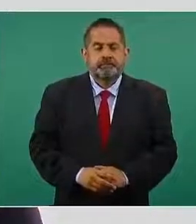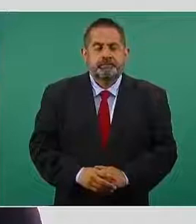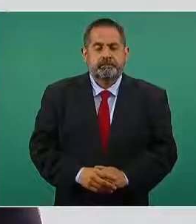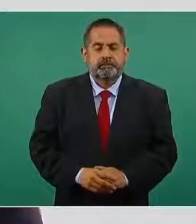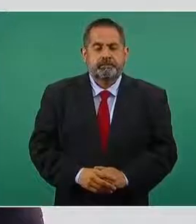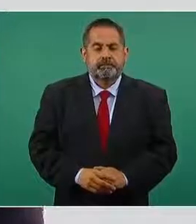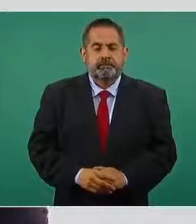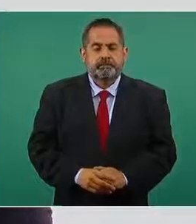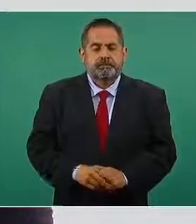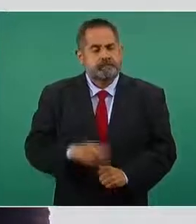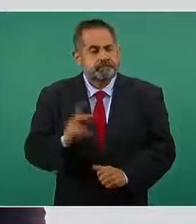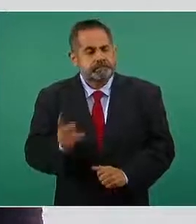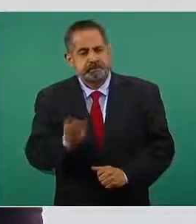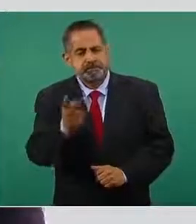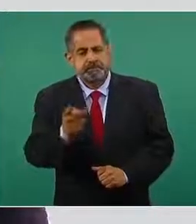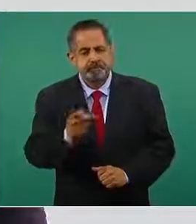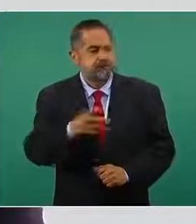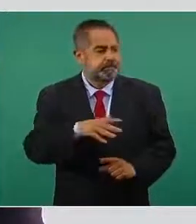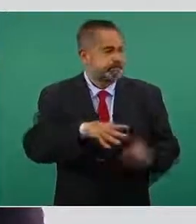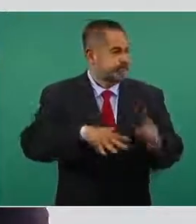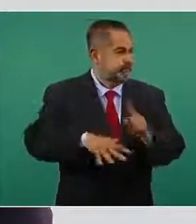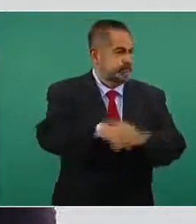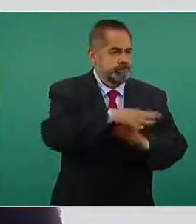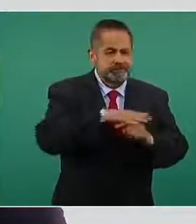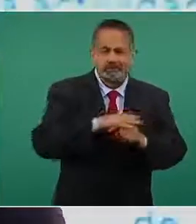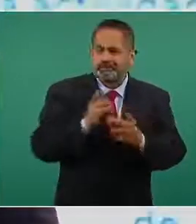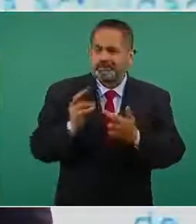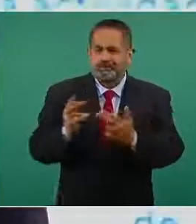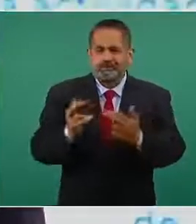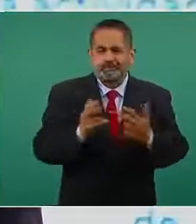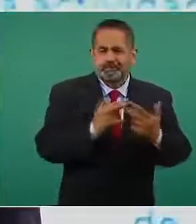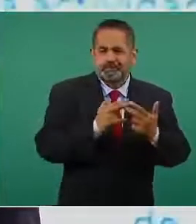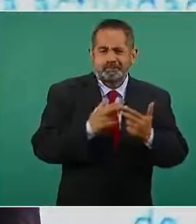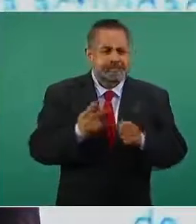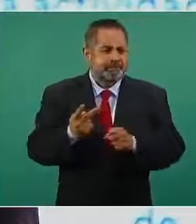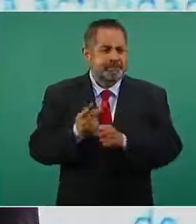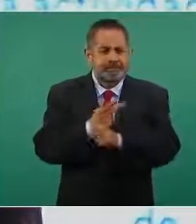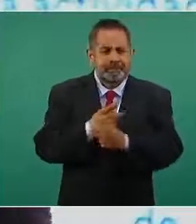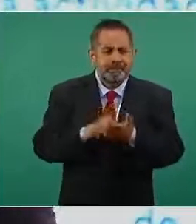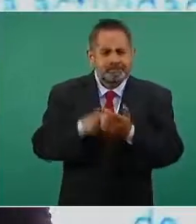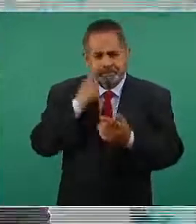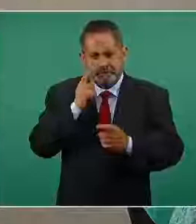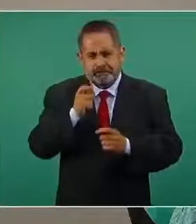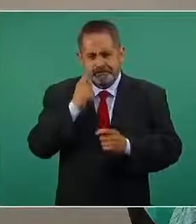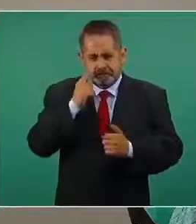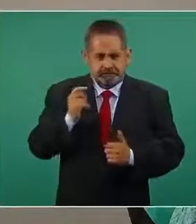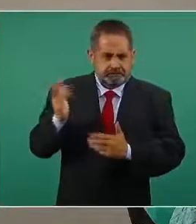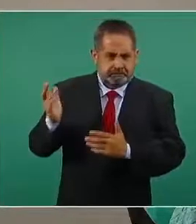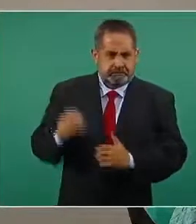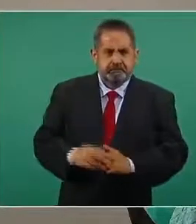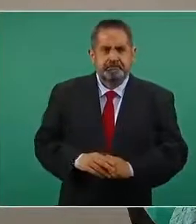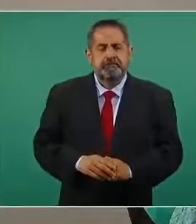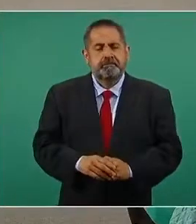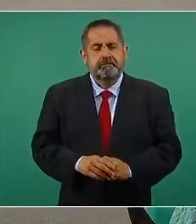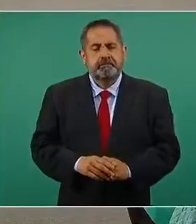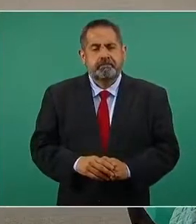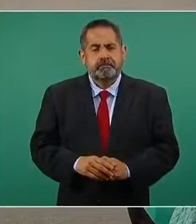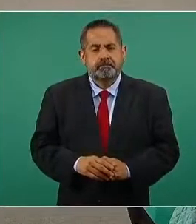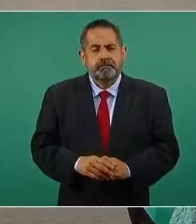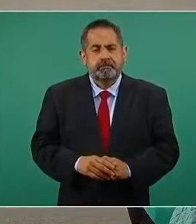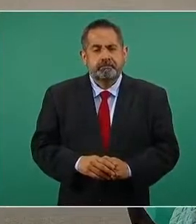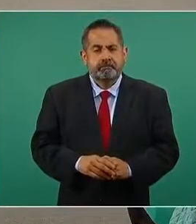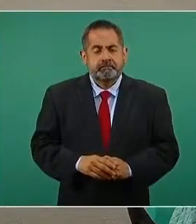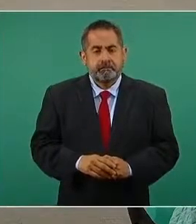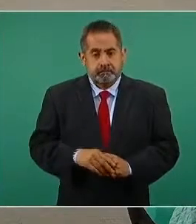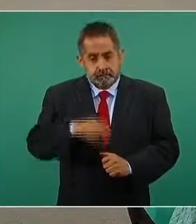¿Cuáles han sido los impactos ambientales y sociales en minería? La siguiente, decirles que la